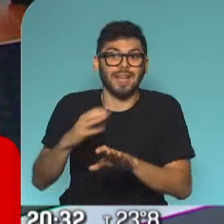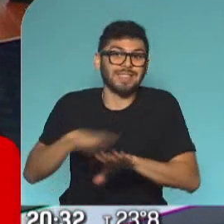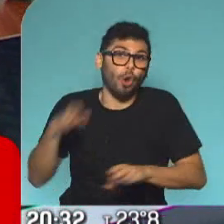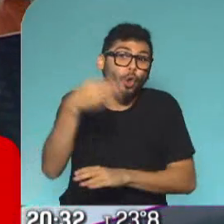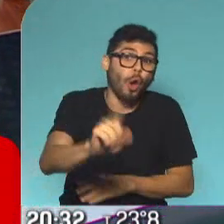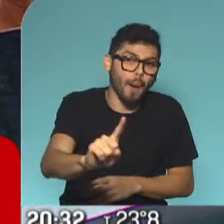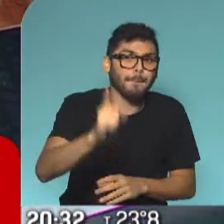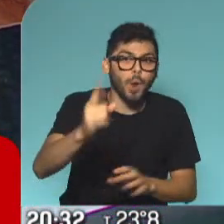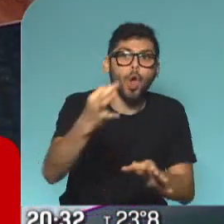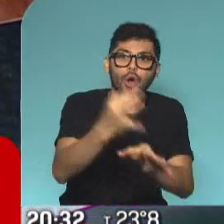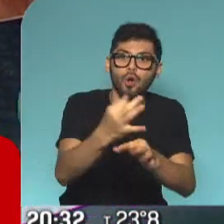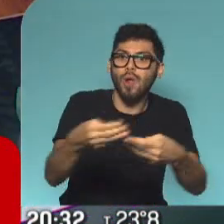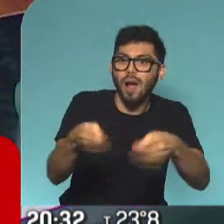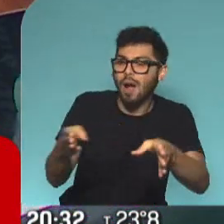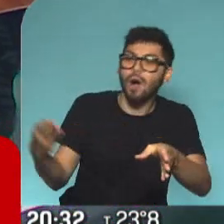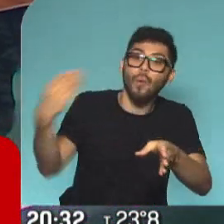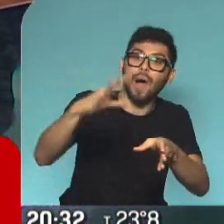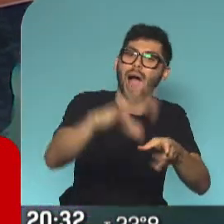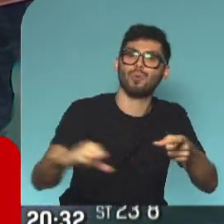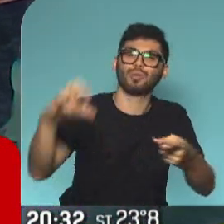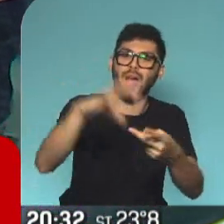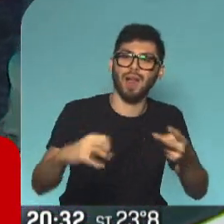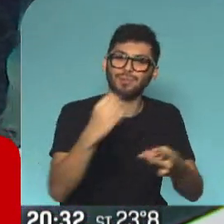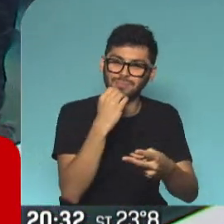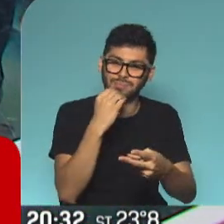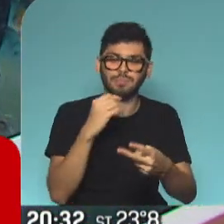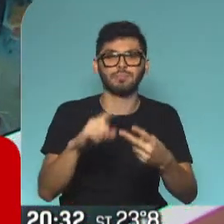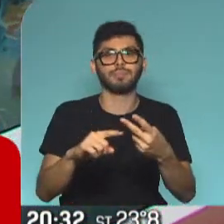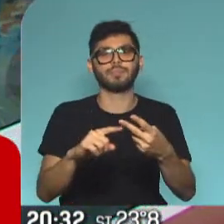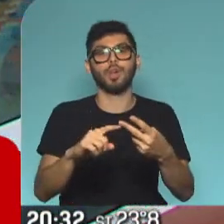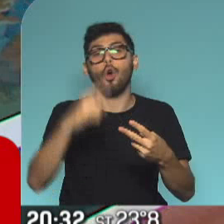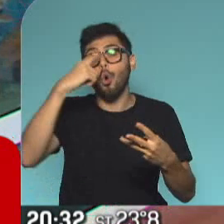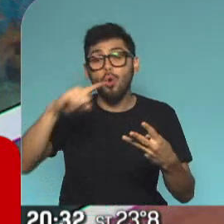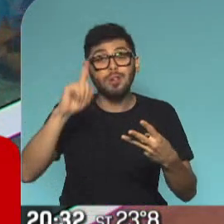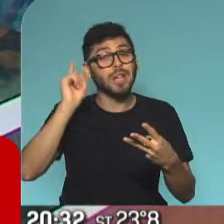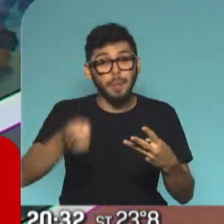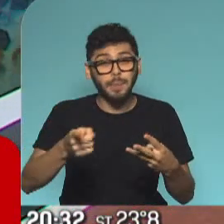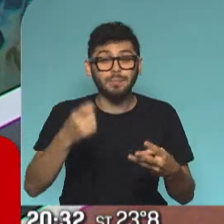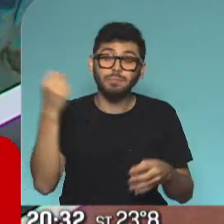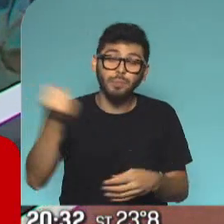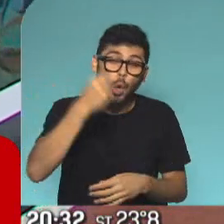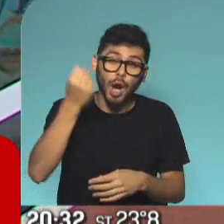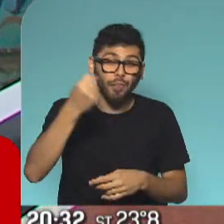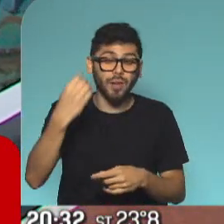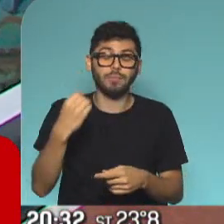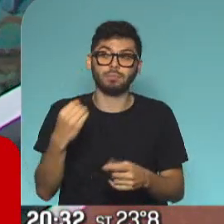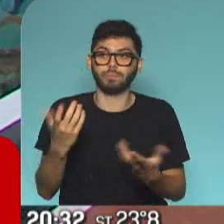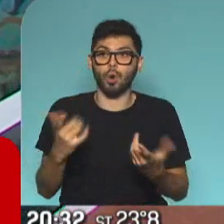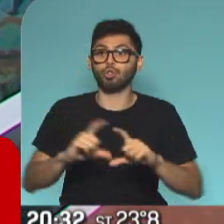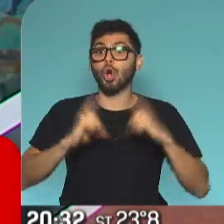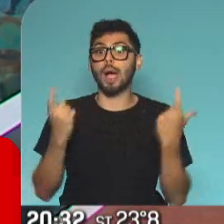después se les entregaba a los niños a la hora de almorzar. Y por último, también muy importante, te diría que uno de los espacios de contención